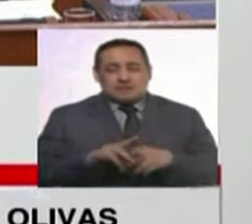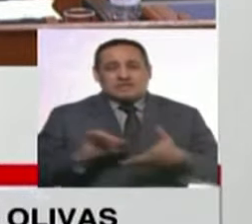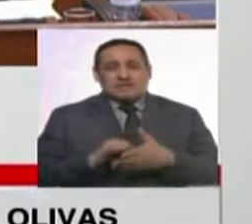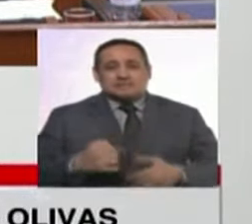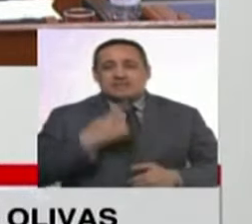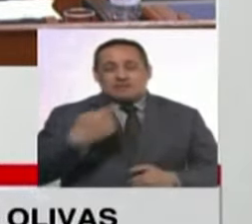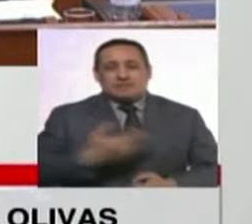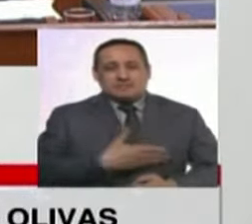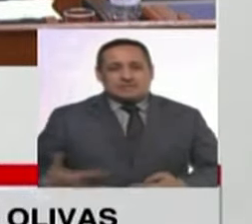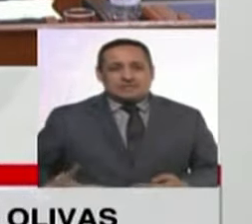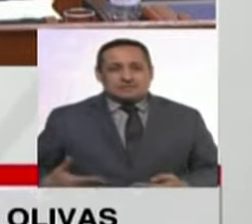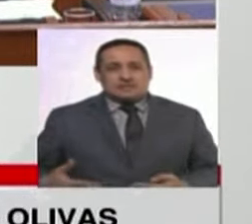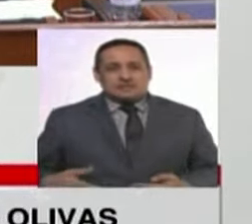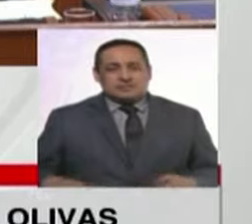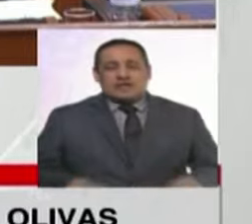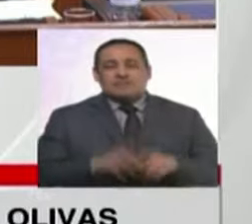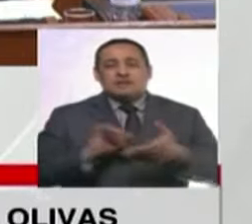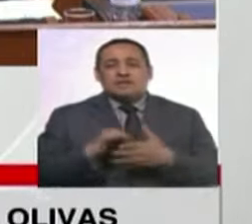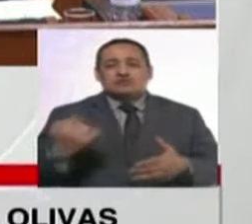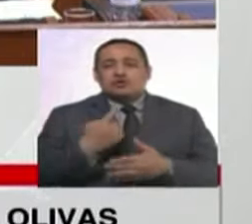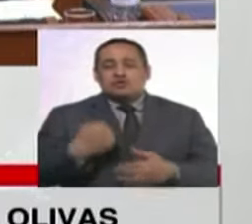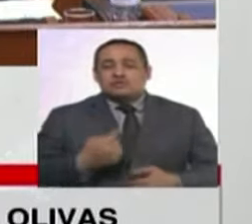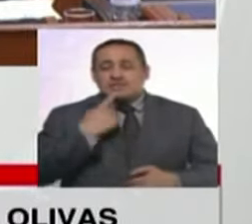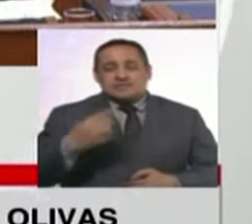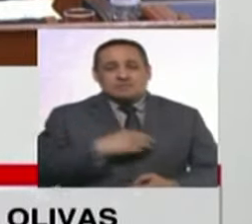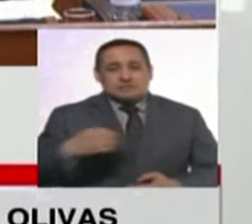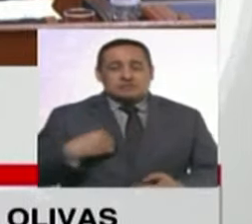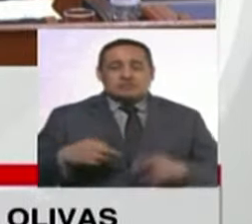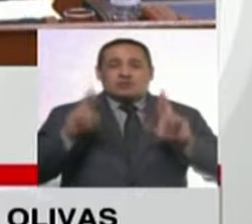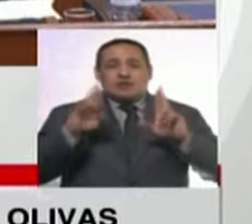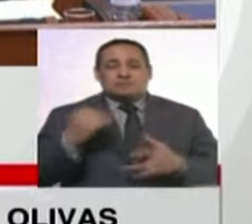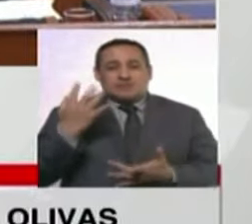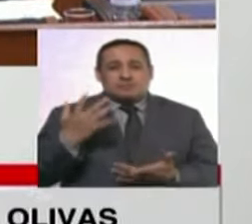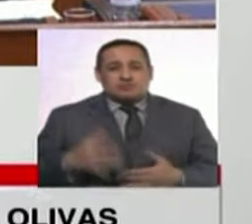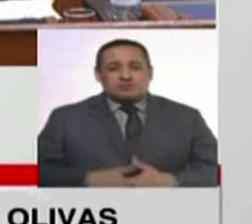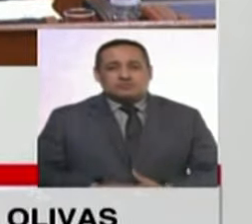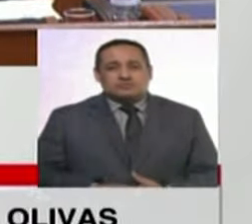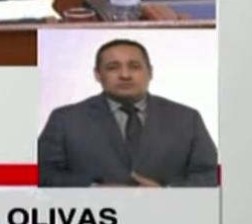aquí presidenta así que solo decirle al ministro que esperemos